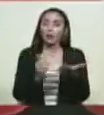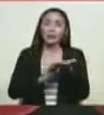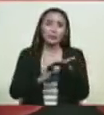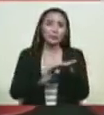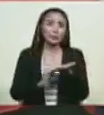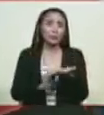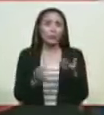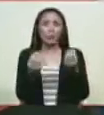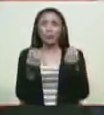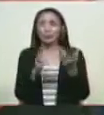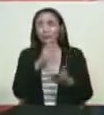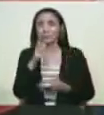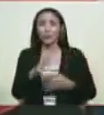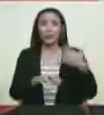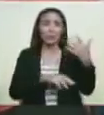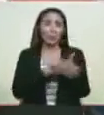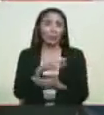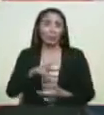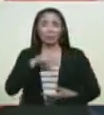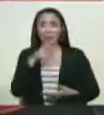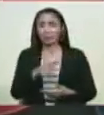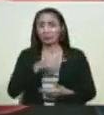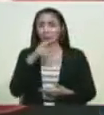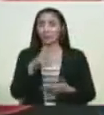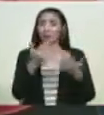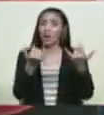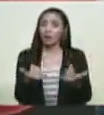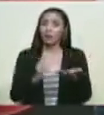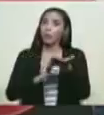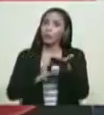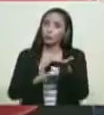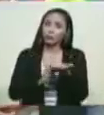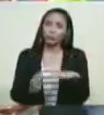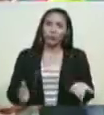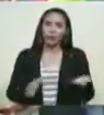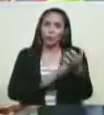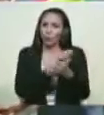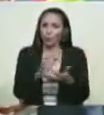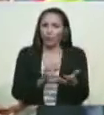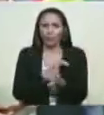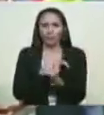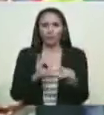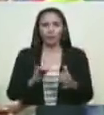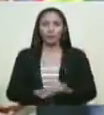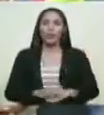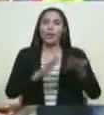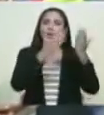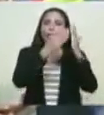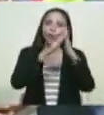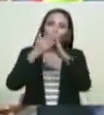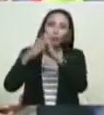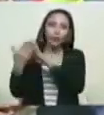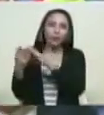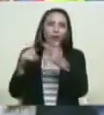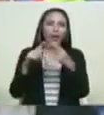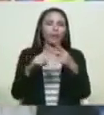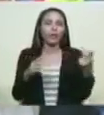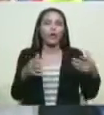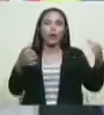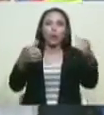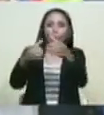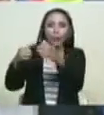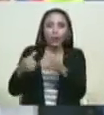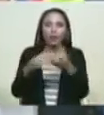problemas que tenemos. El poder popular, las comunas, los consejos